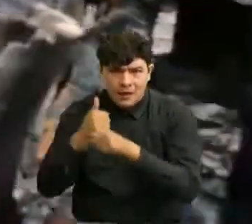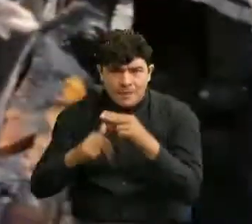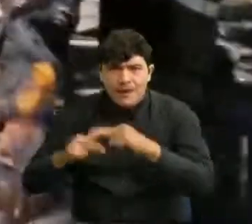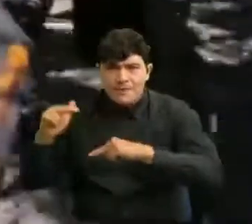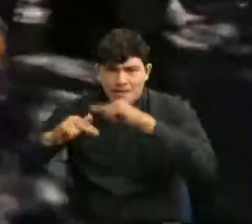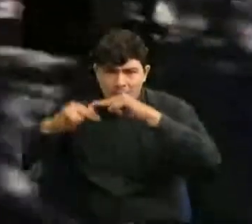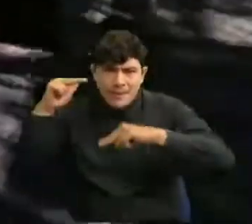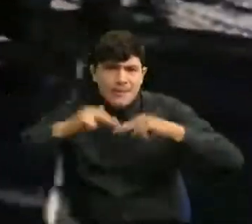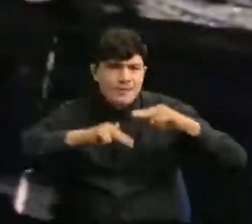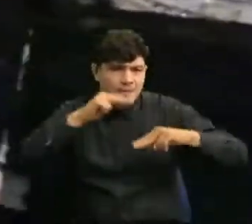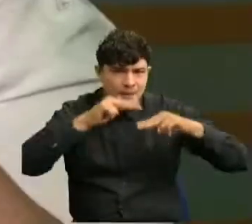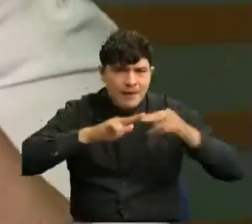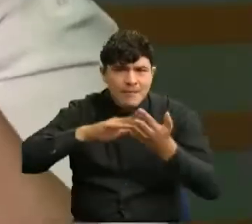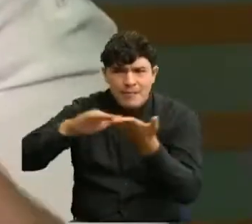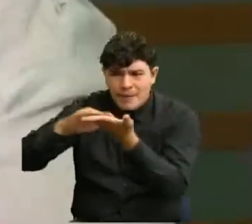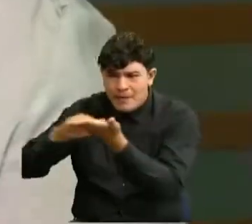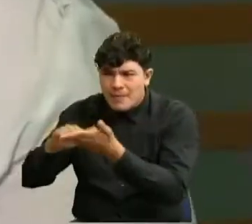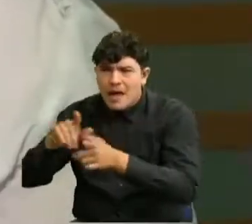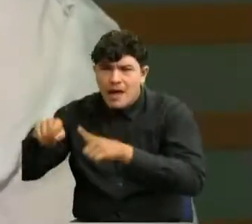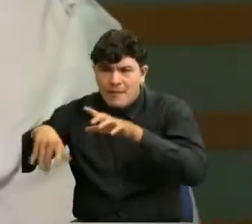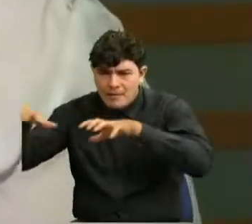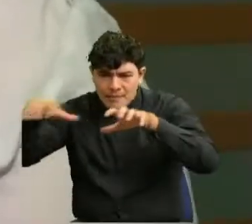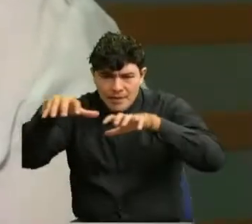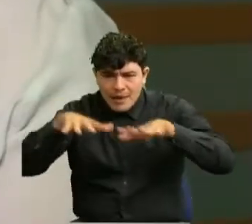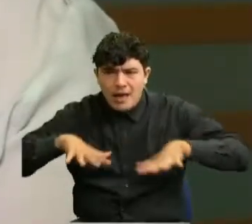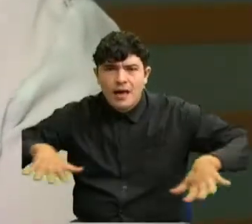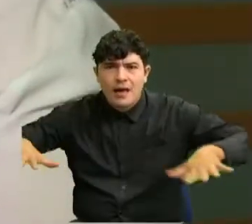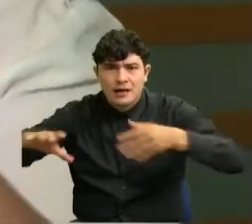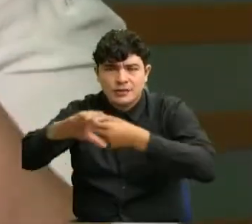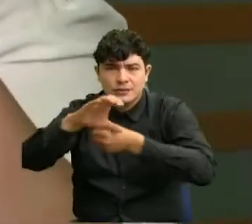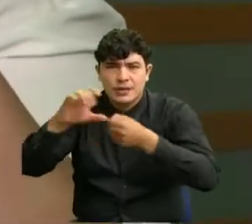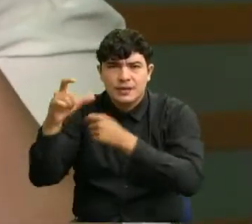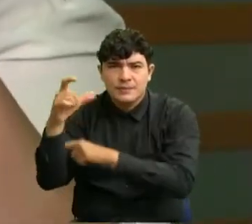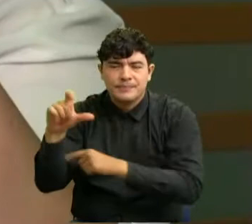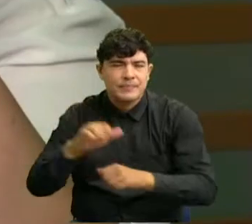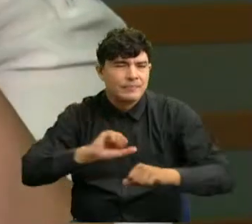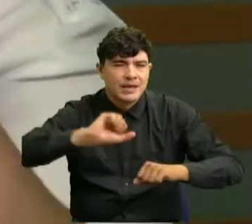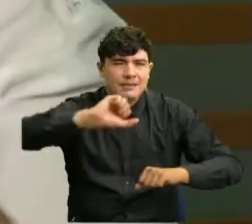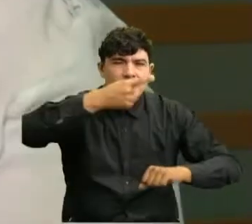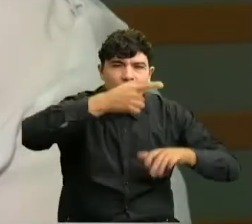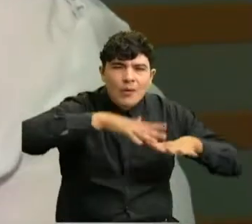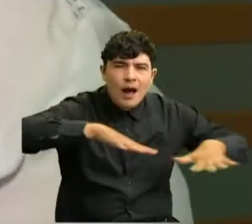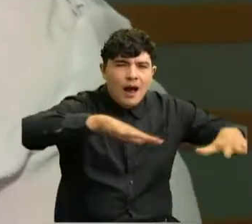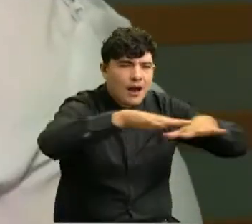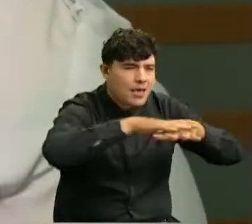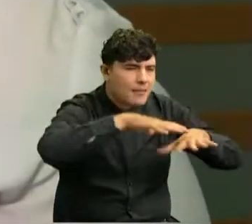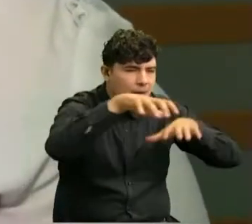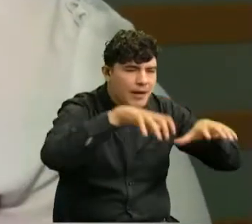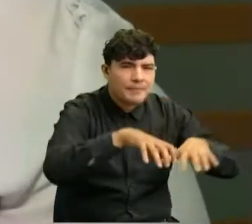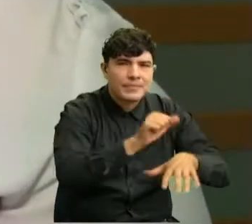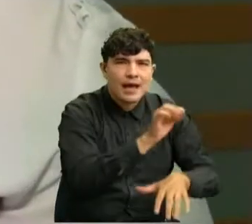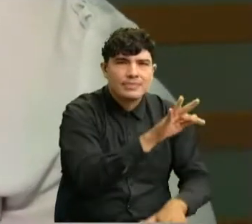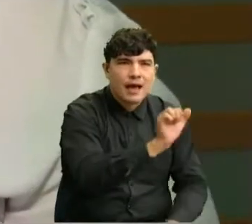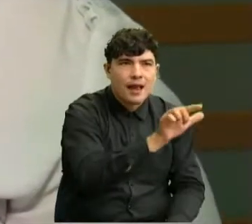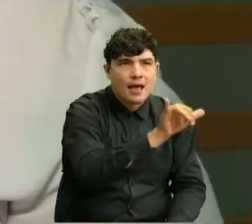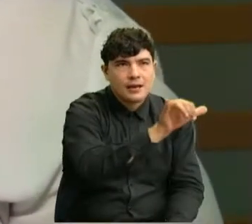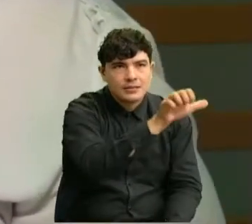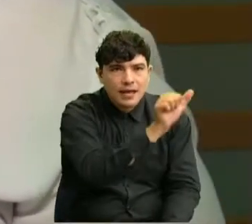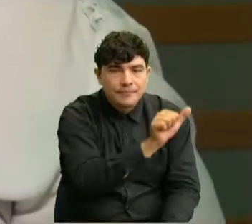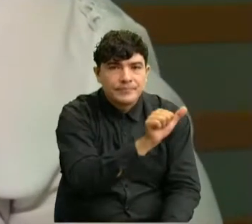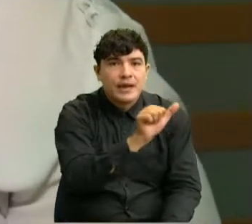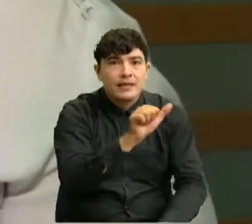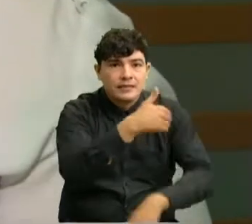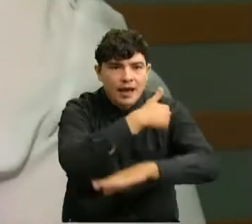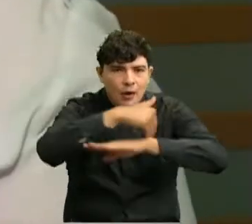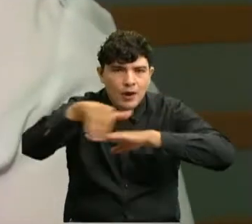en la ciudad. El primer lote está conformado por el eje de la avenida Atalaya y la diagonal Santander hacia el